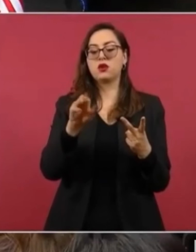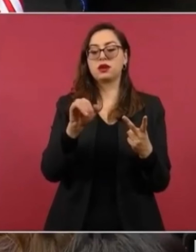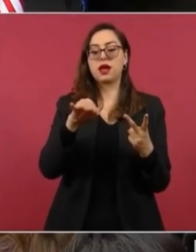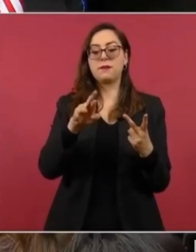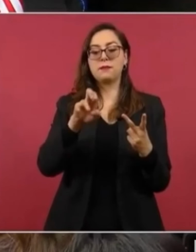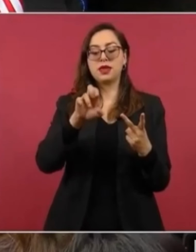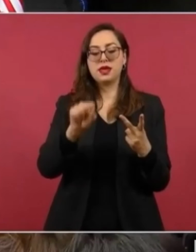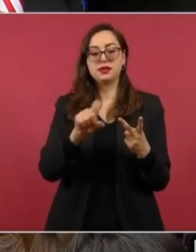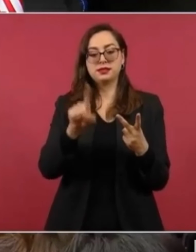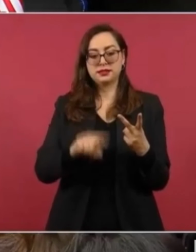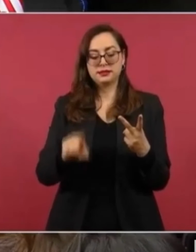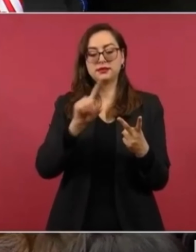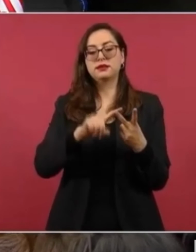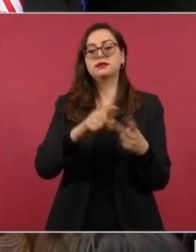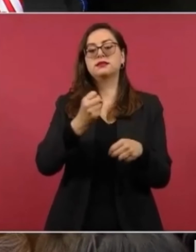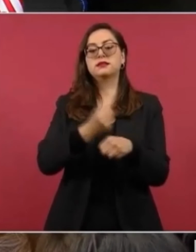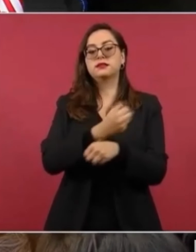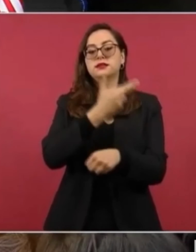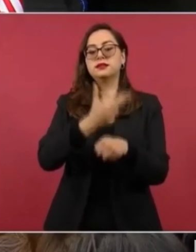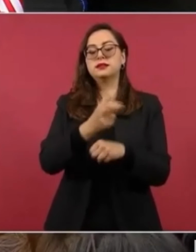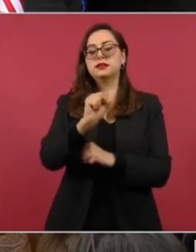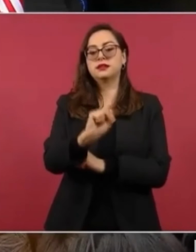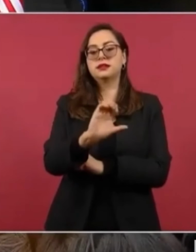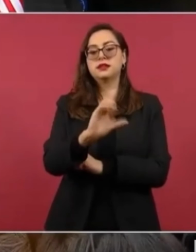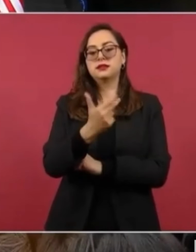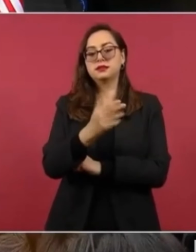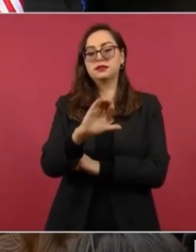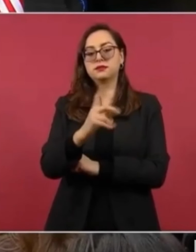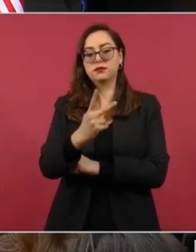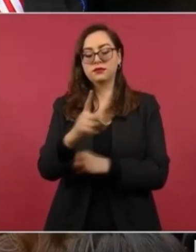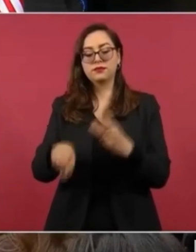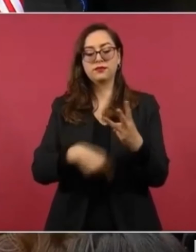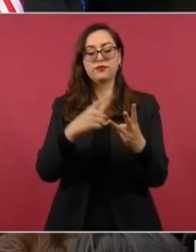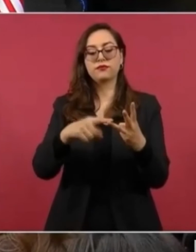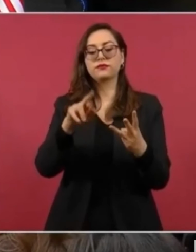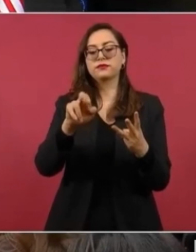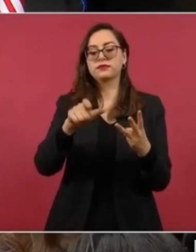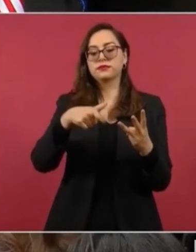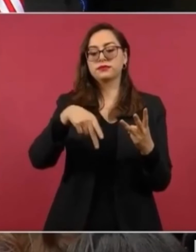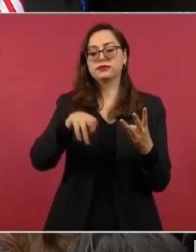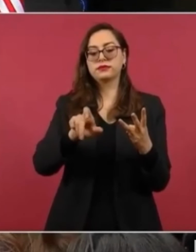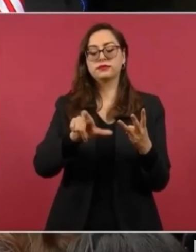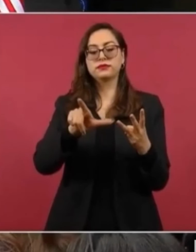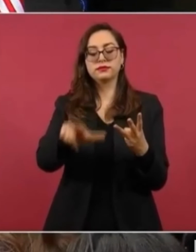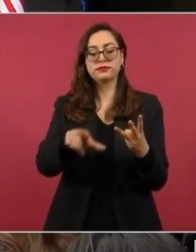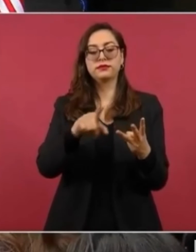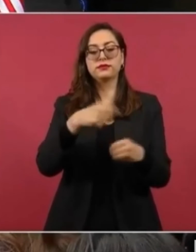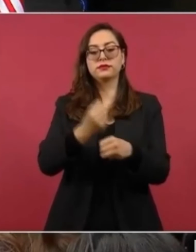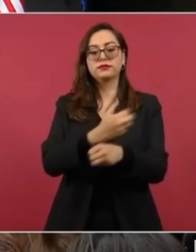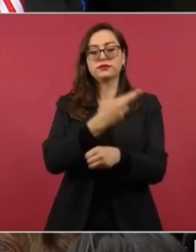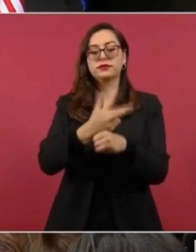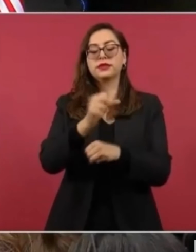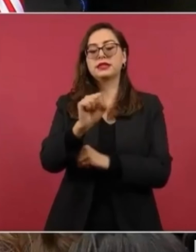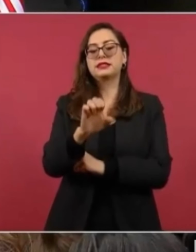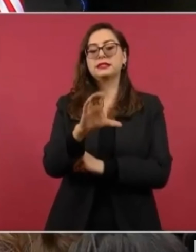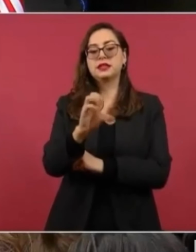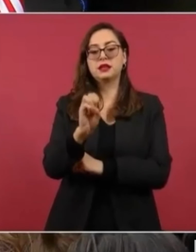secretario de Hacienda y Crédito Público; Raquel Buenrostro Sánchez, secretaria de